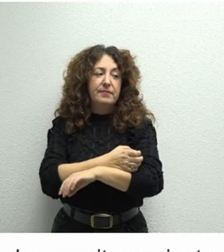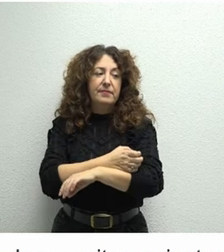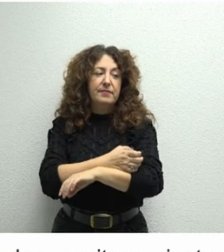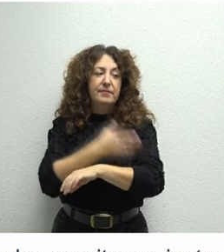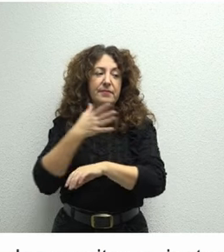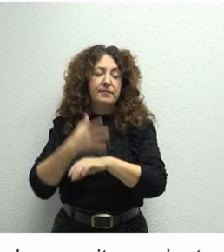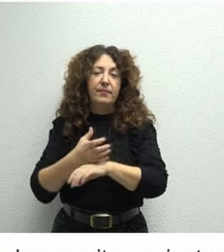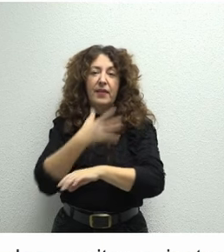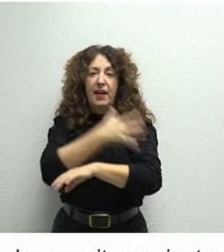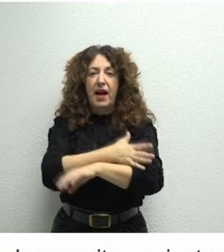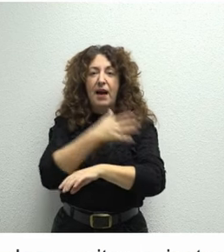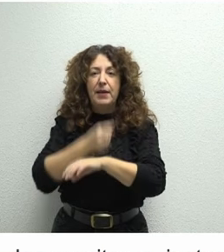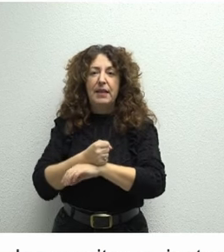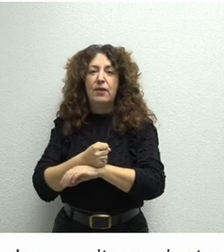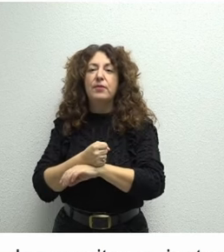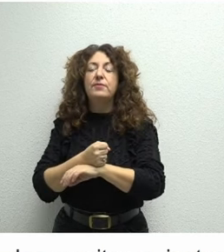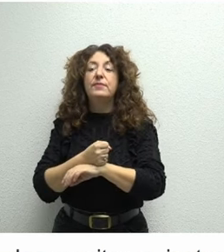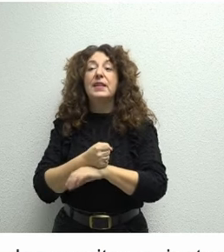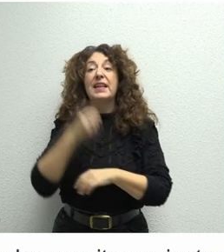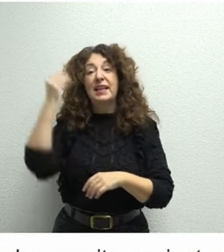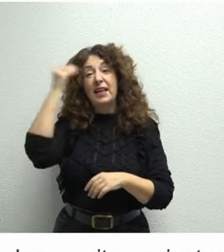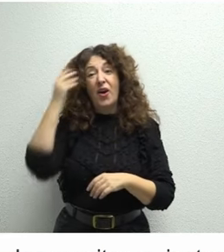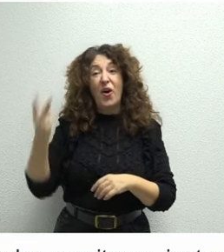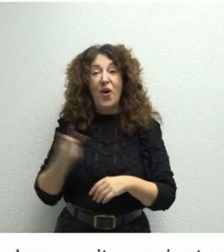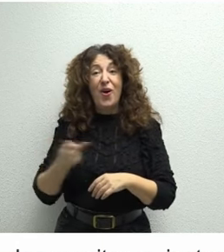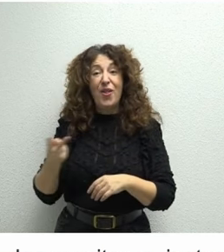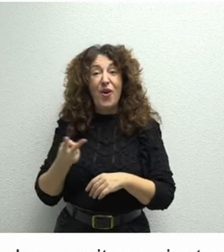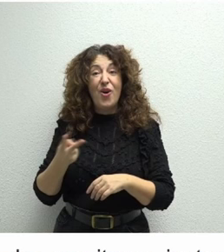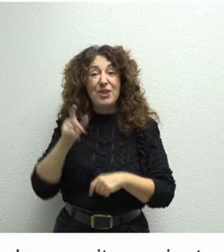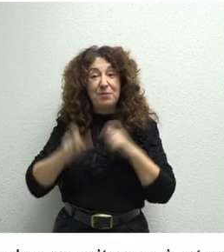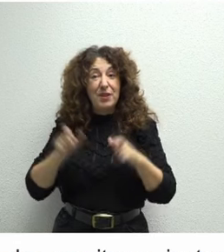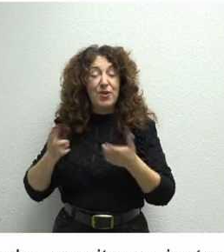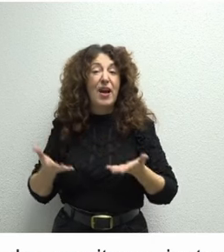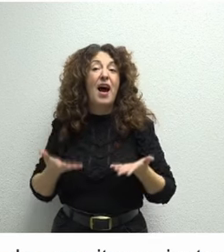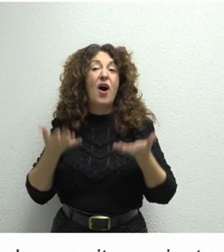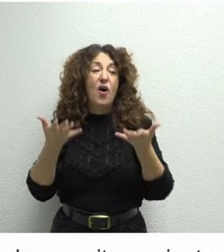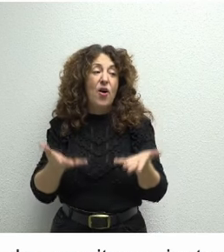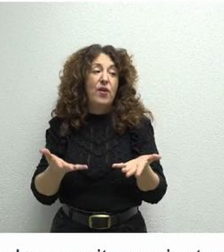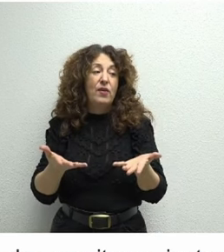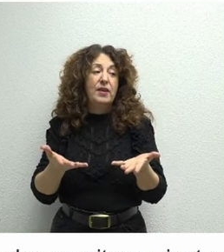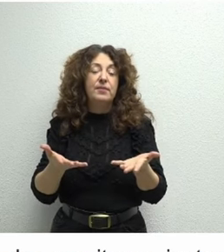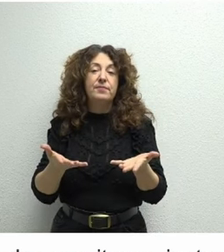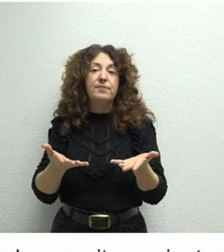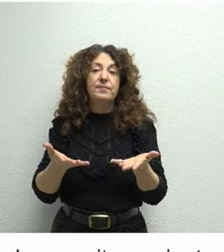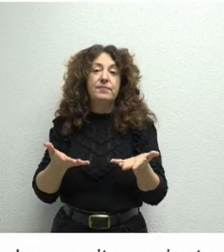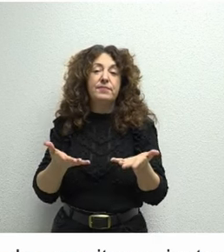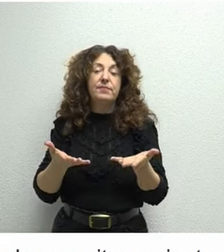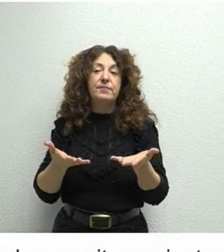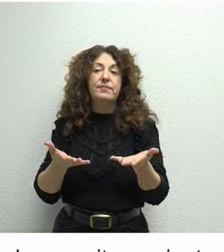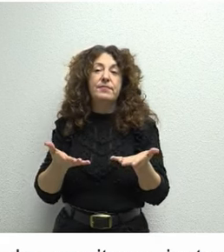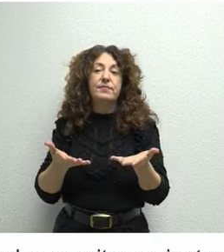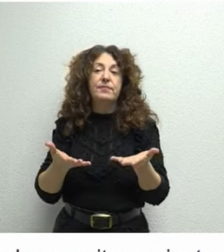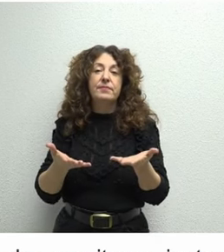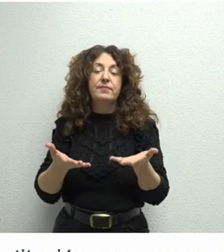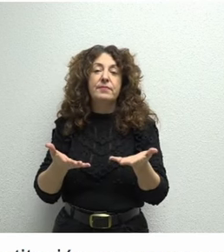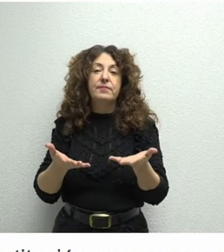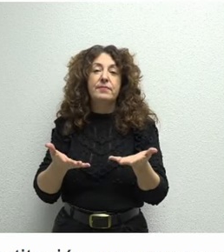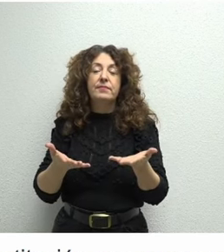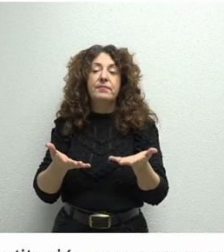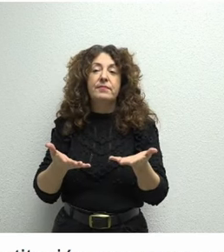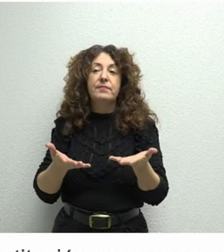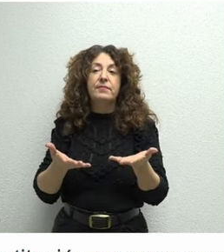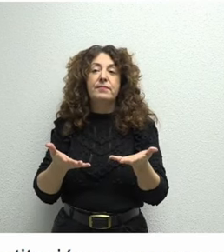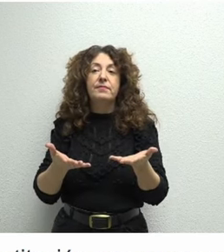podían decerle algo a a alguien que no tenía nada que no tenía agenda que no tenía a dónde ir que no tenía eh A quién